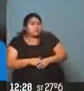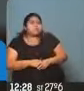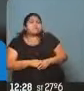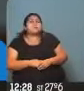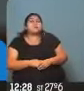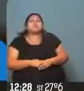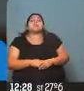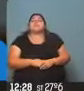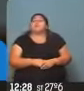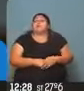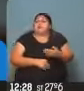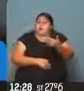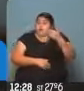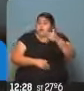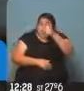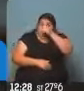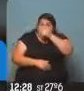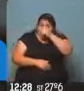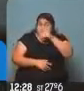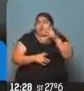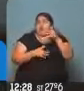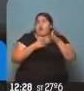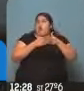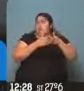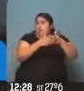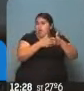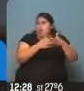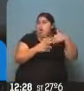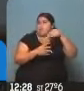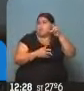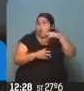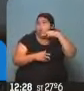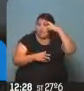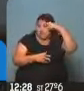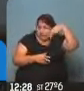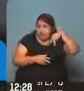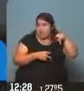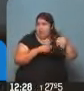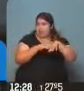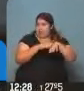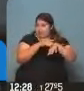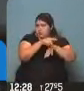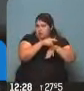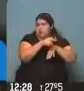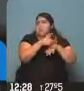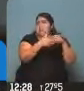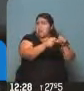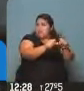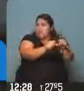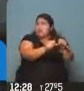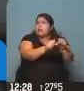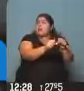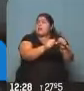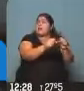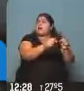domingo que se el buque morven que es el privado que encontró la aeronave si a partir del momento en que el buque privado